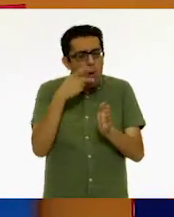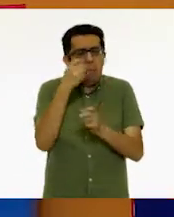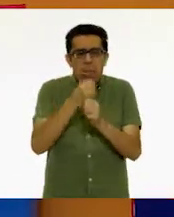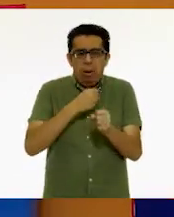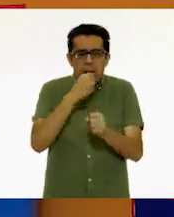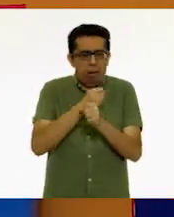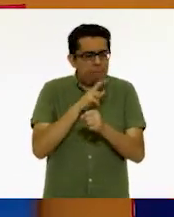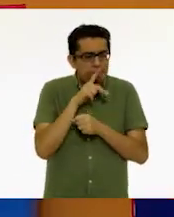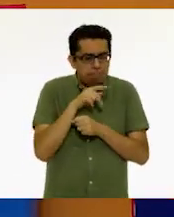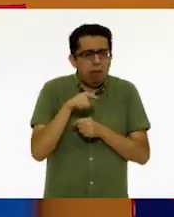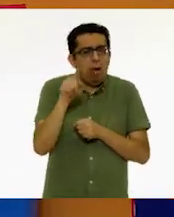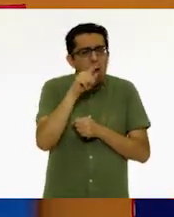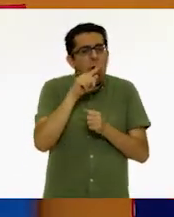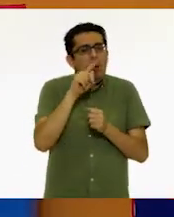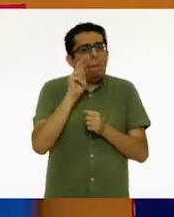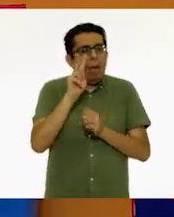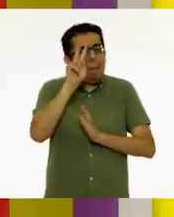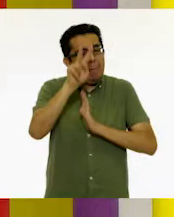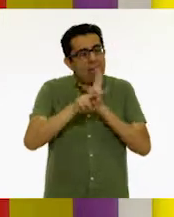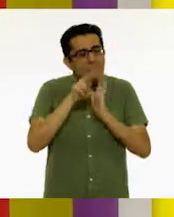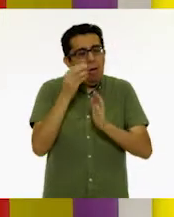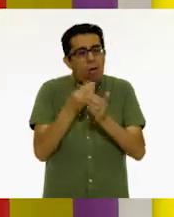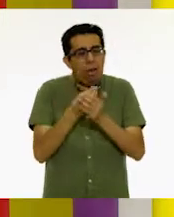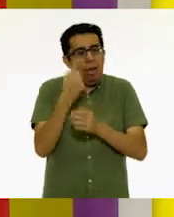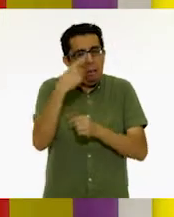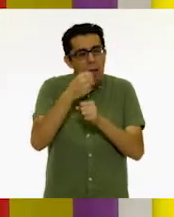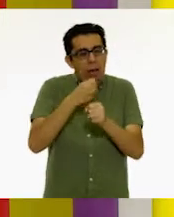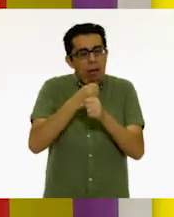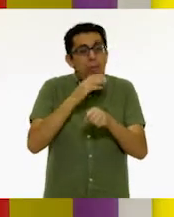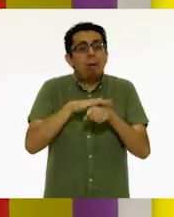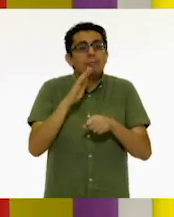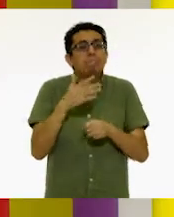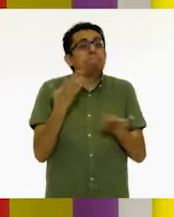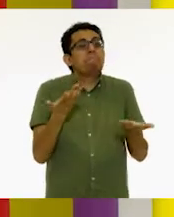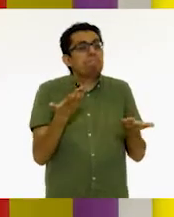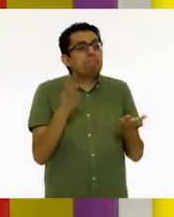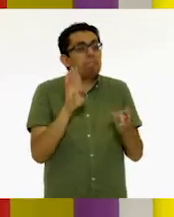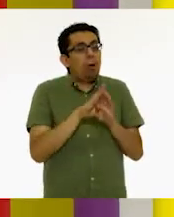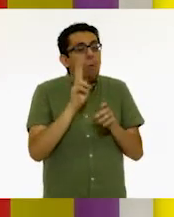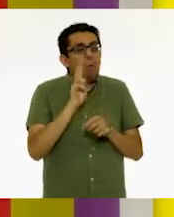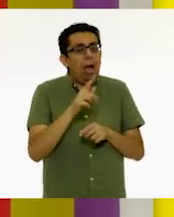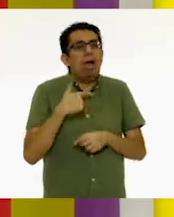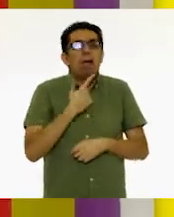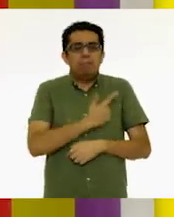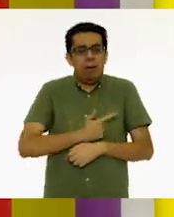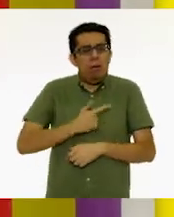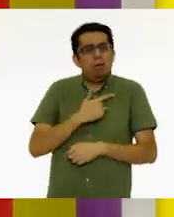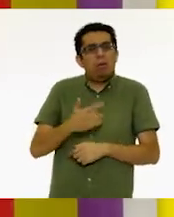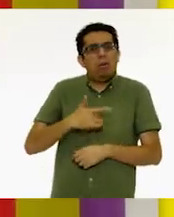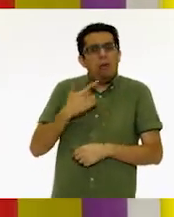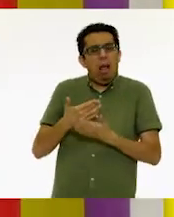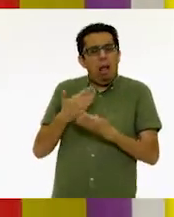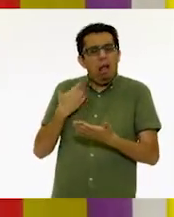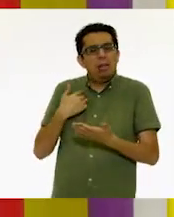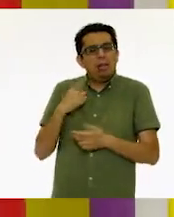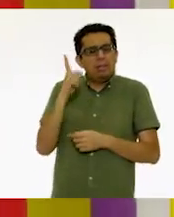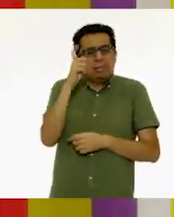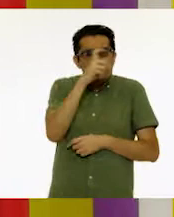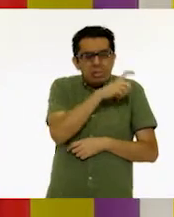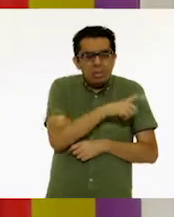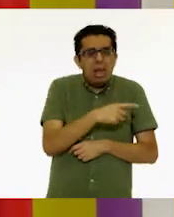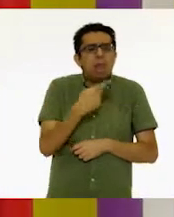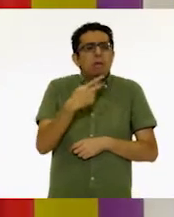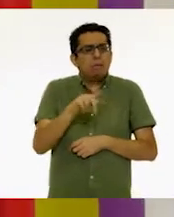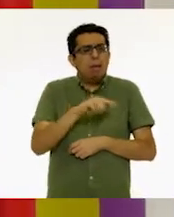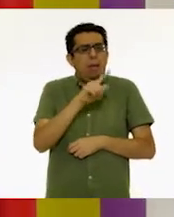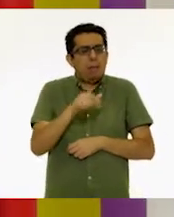lo practiquen y les salga. ¿Qué te parece? Me gustó mucho porque sentí que al principio me iba a costar mucho trabajo, pero